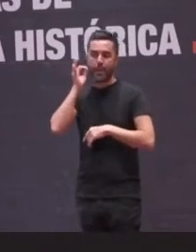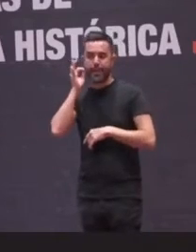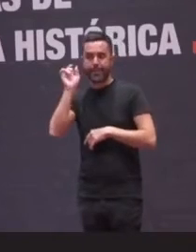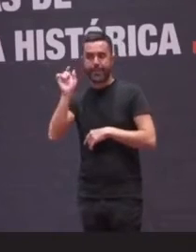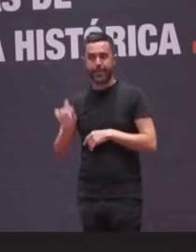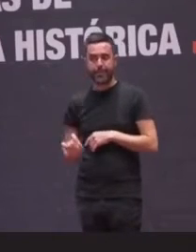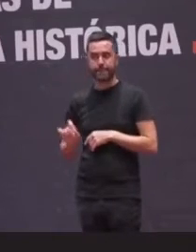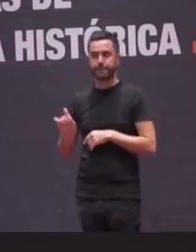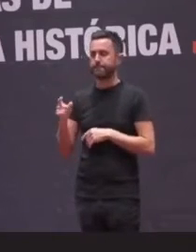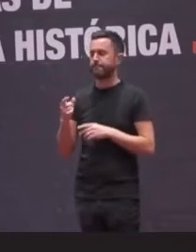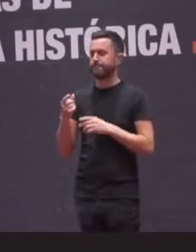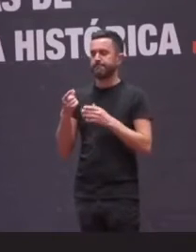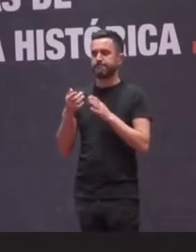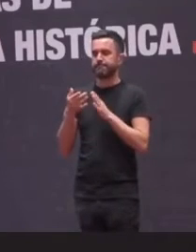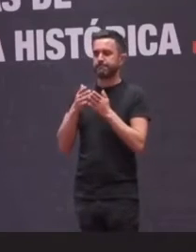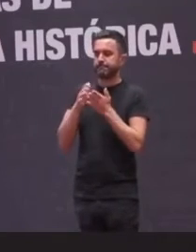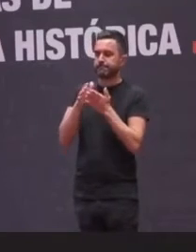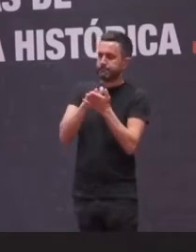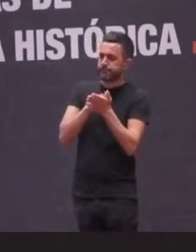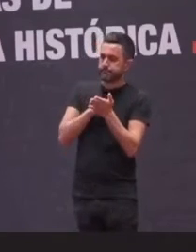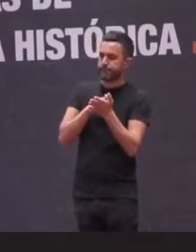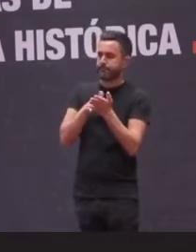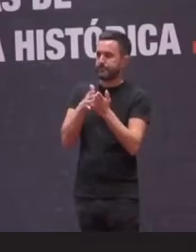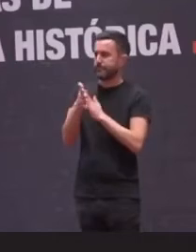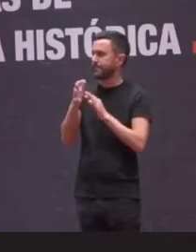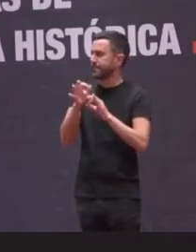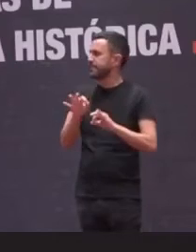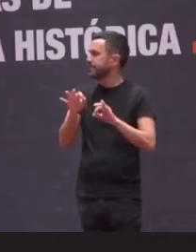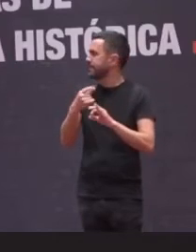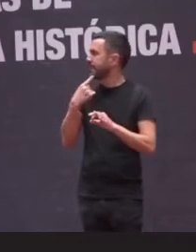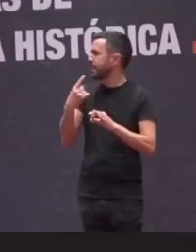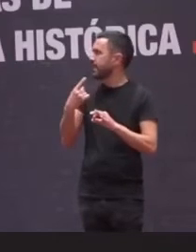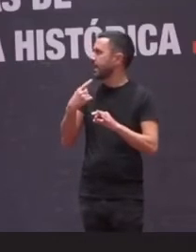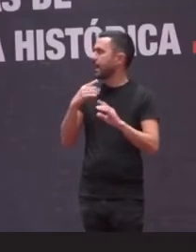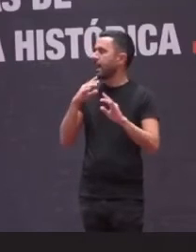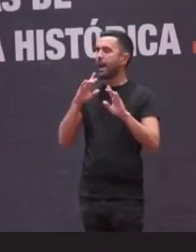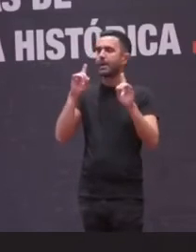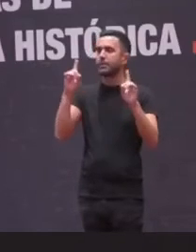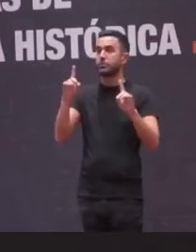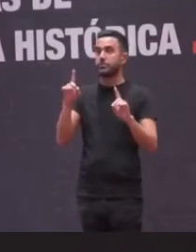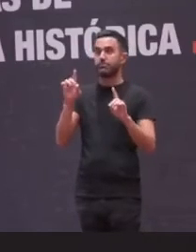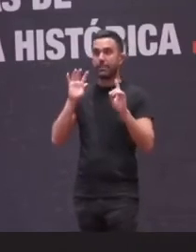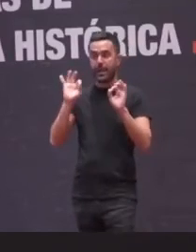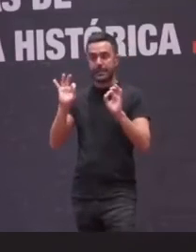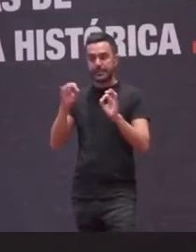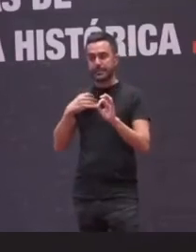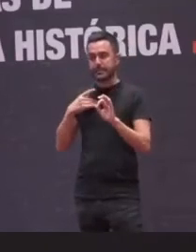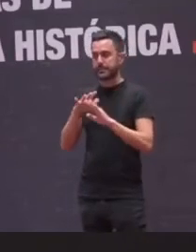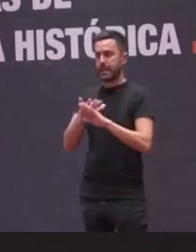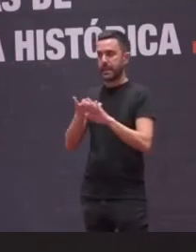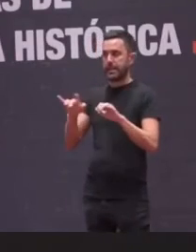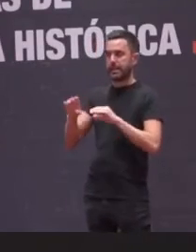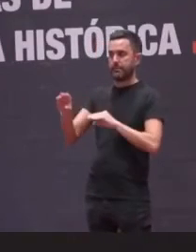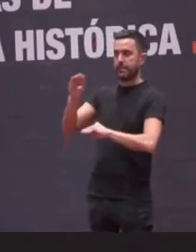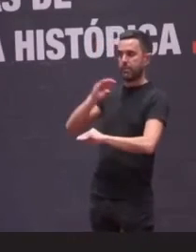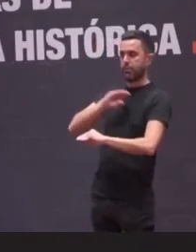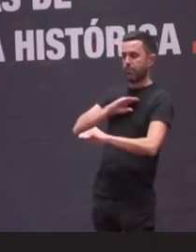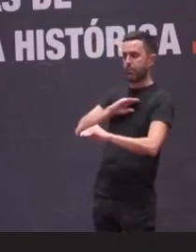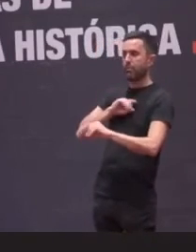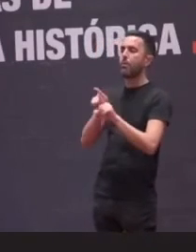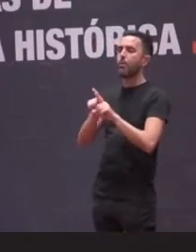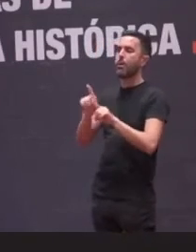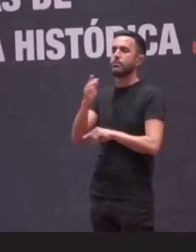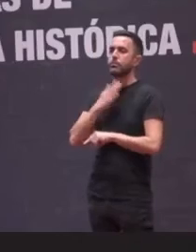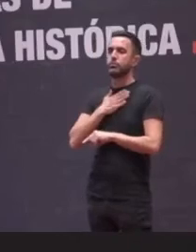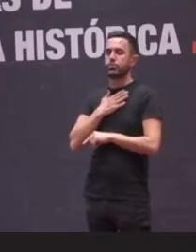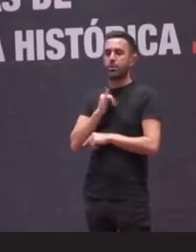en el eventual caso de que isto fuese así, indemníceme como poseedor que investín ali. Iso é algo moi habitual. Eu